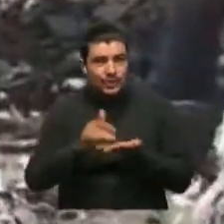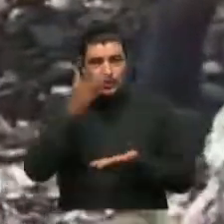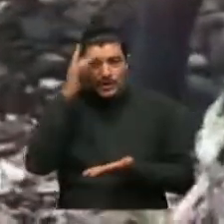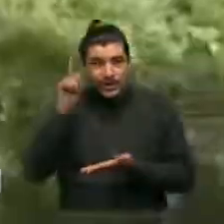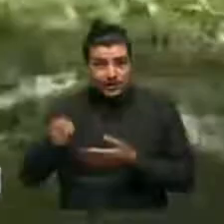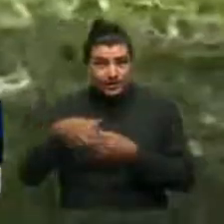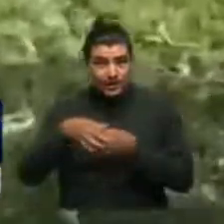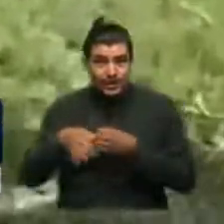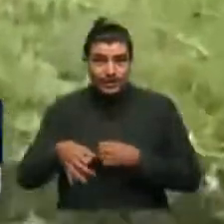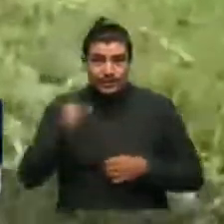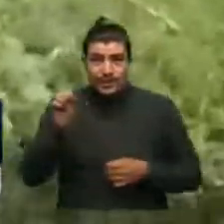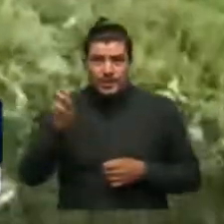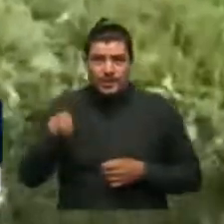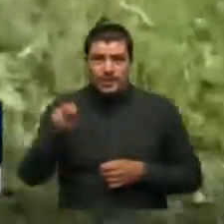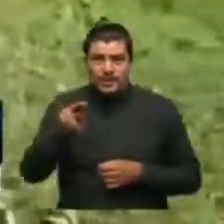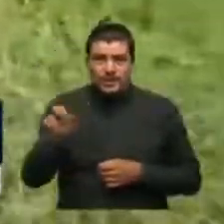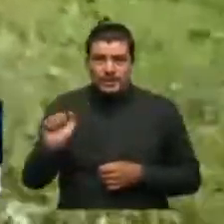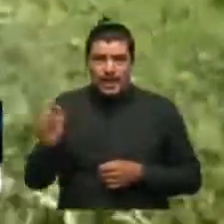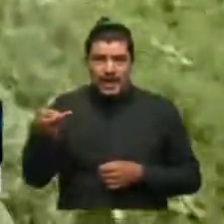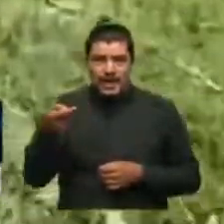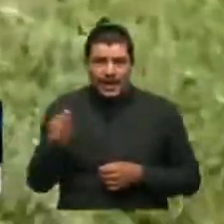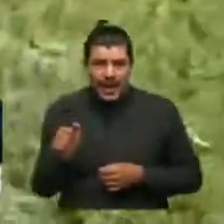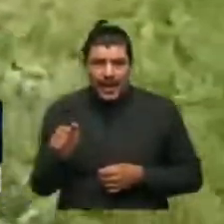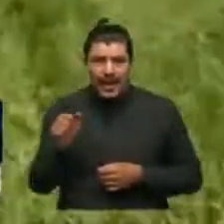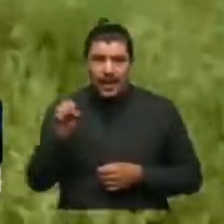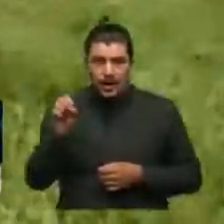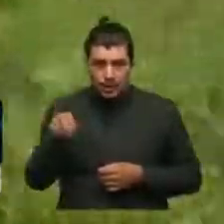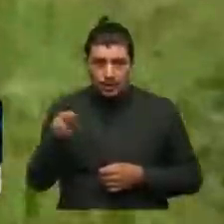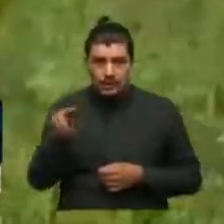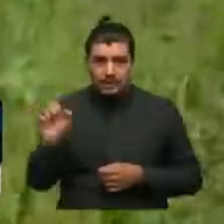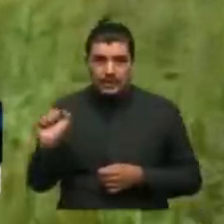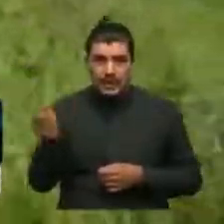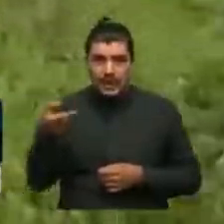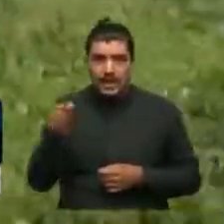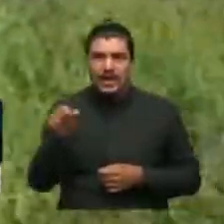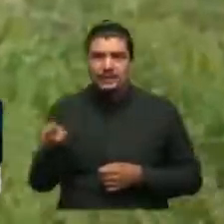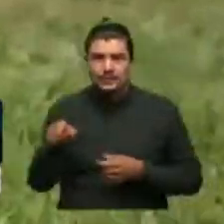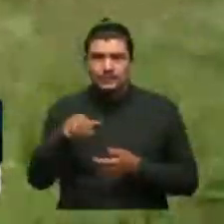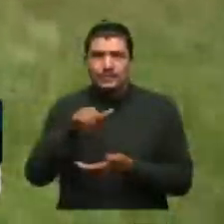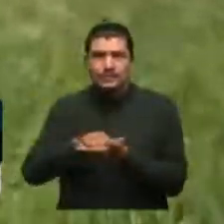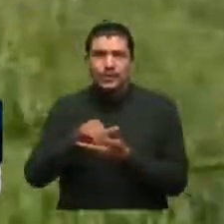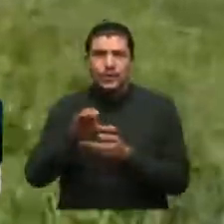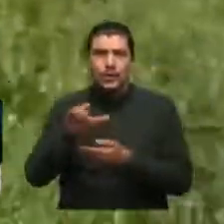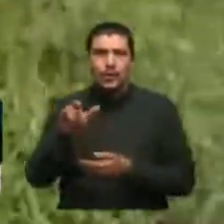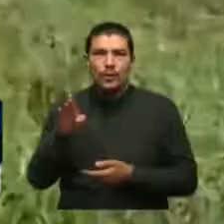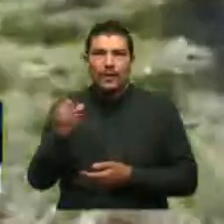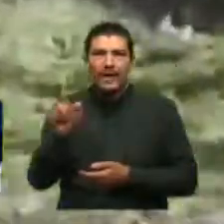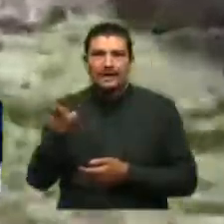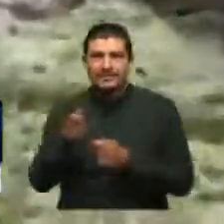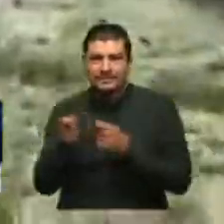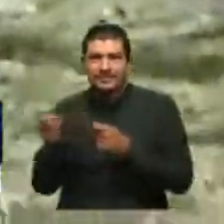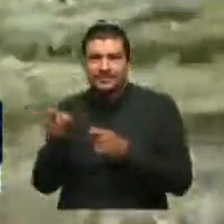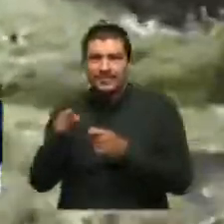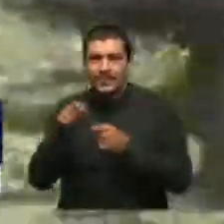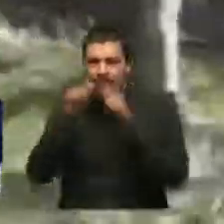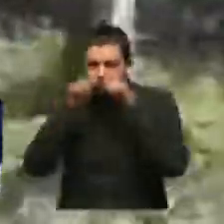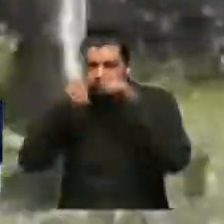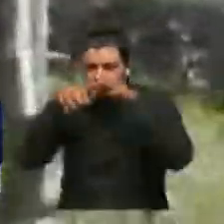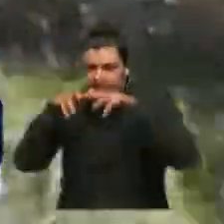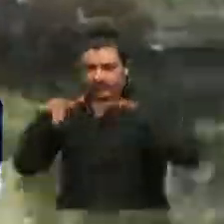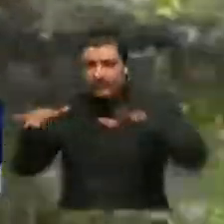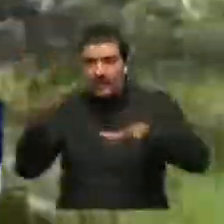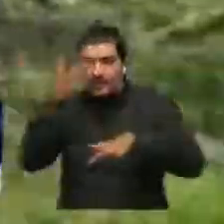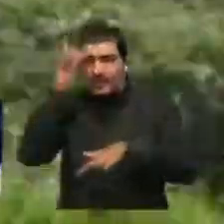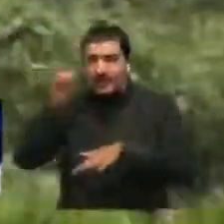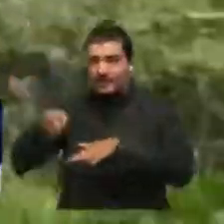Indignación, rabia e impotencia son las emociones que despierta entre los habitantes de Cubará, en límites entre norte de Santander y